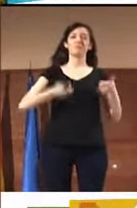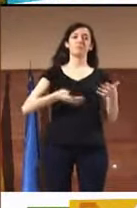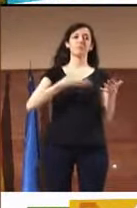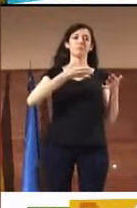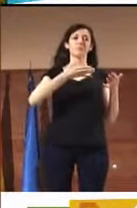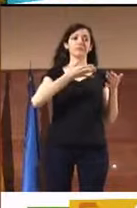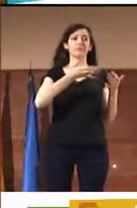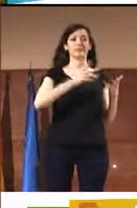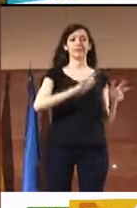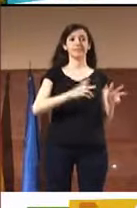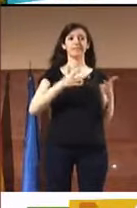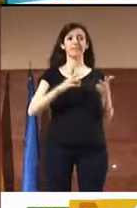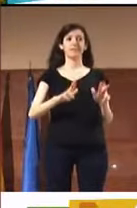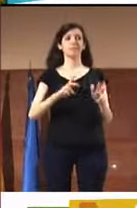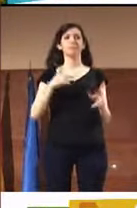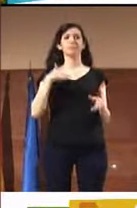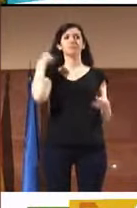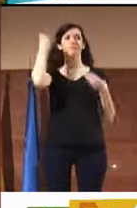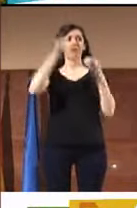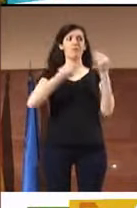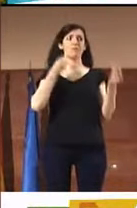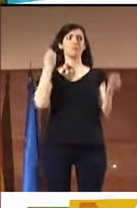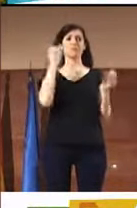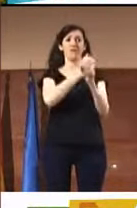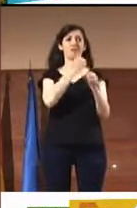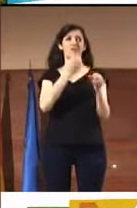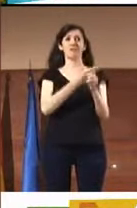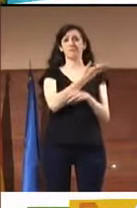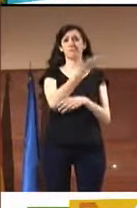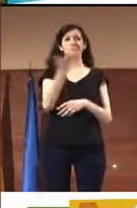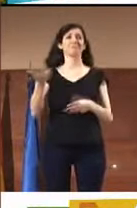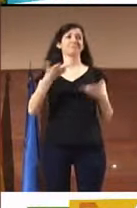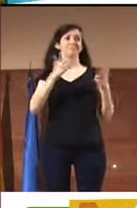sillas, además yo creo que prácticamente en cualquier trabajo tenemos silla,